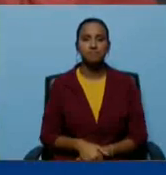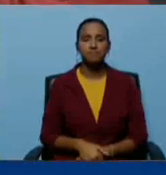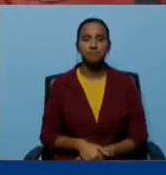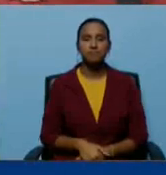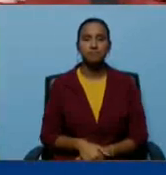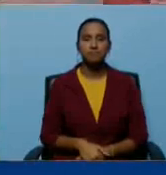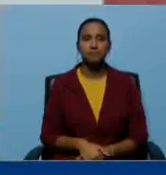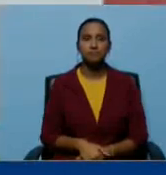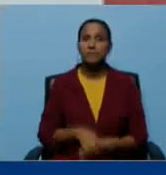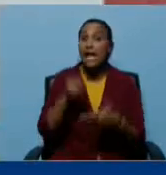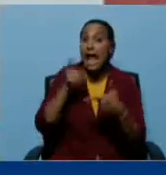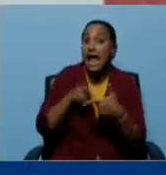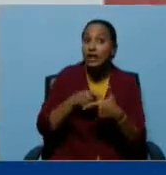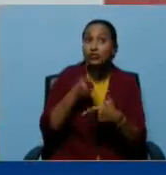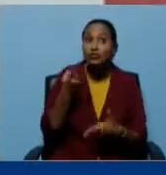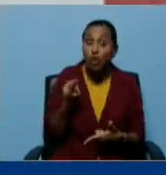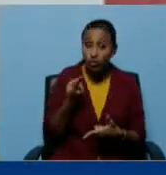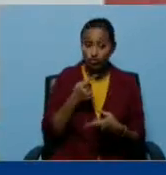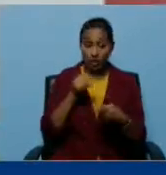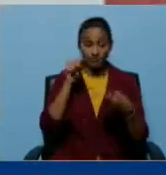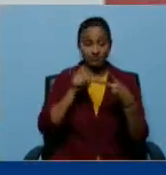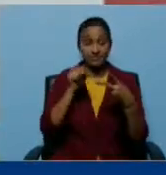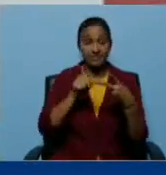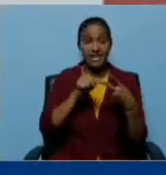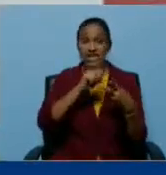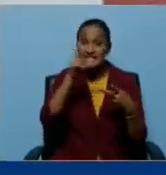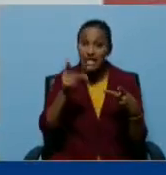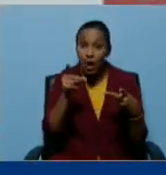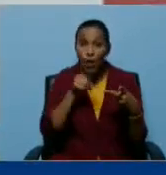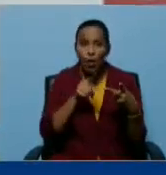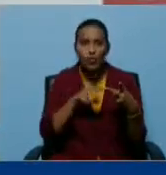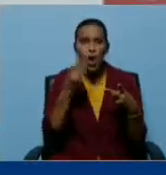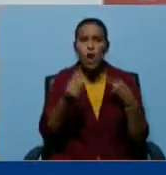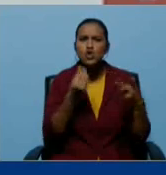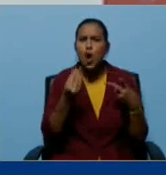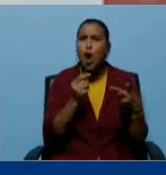Entonces el segundo anillo de fuerza es el social, el movimiento